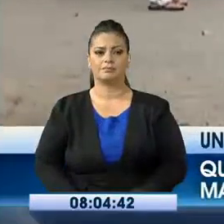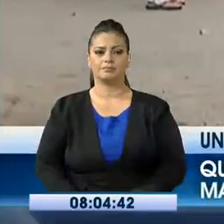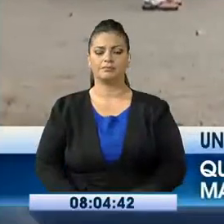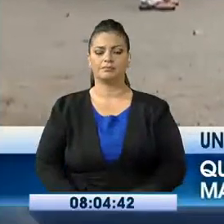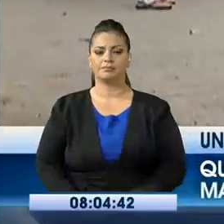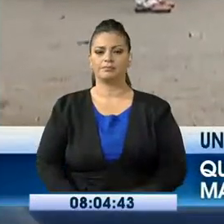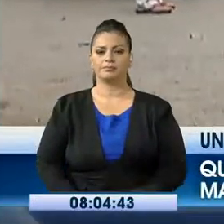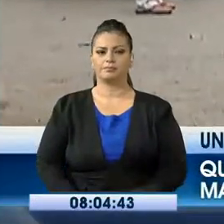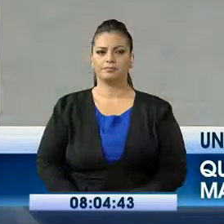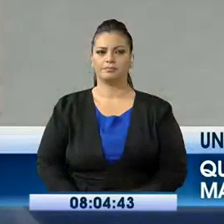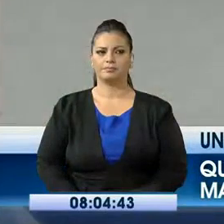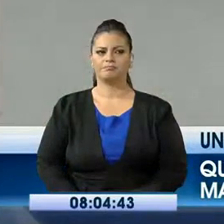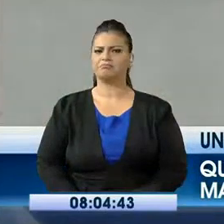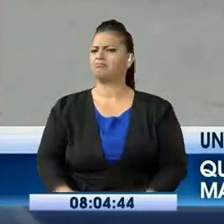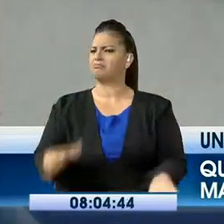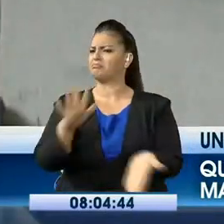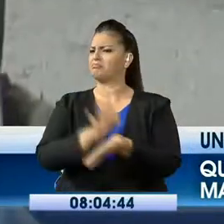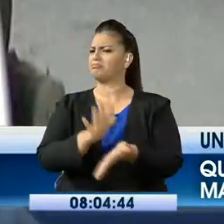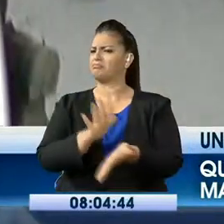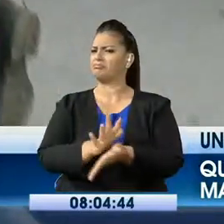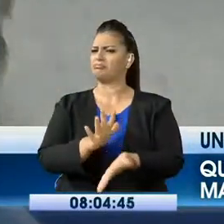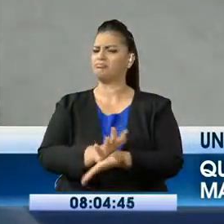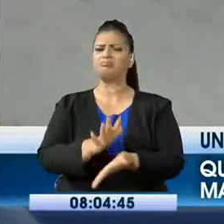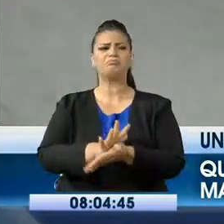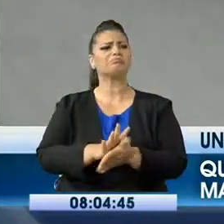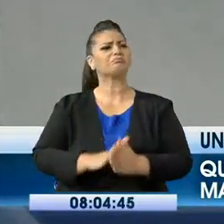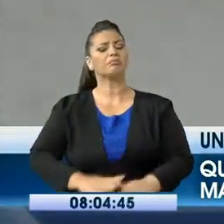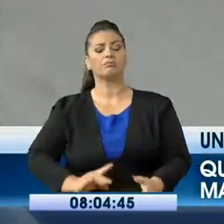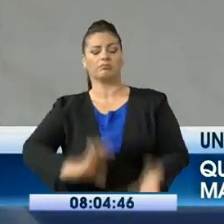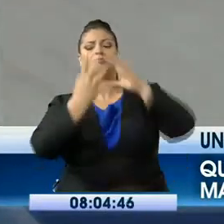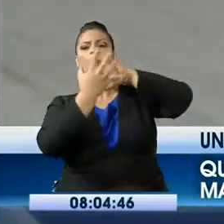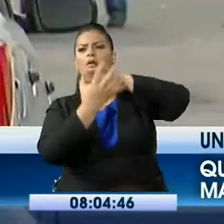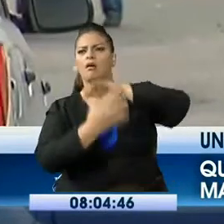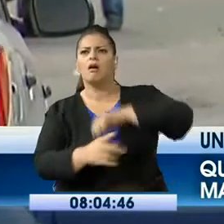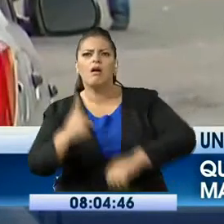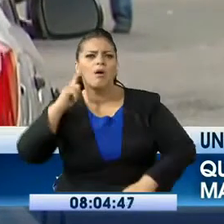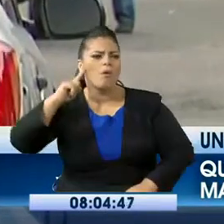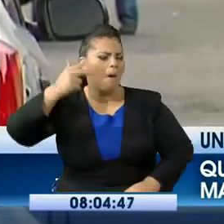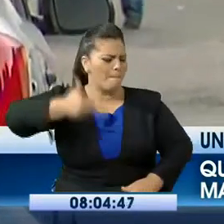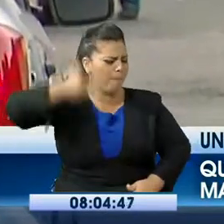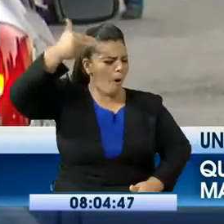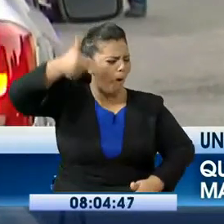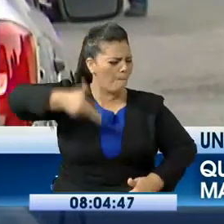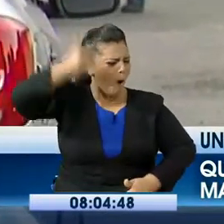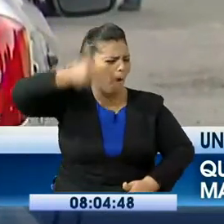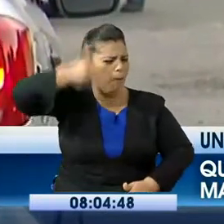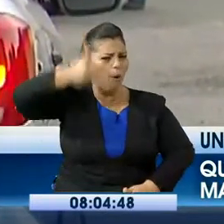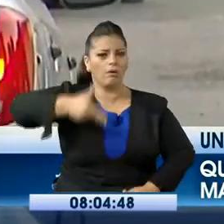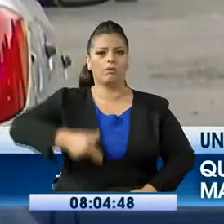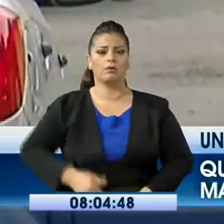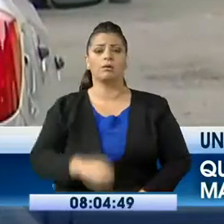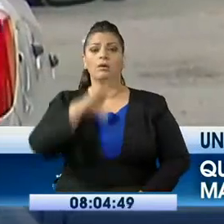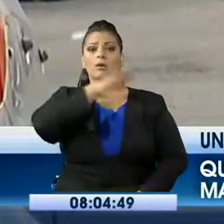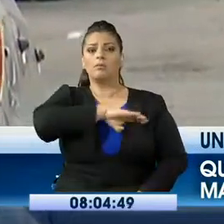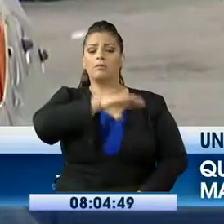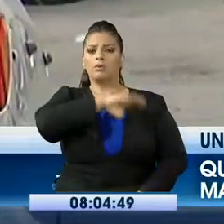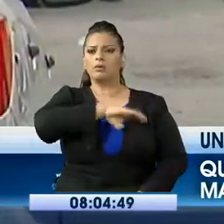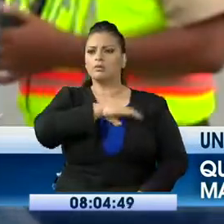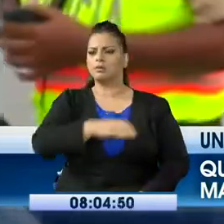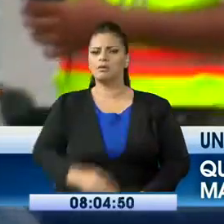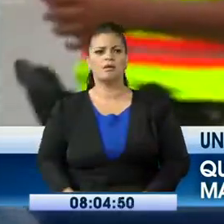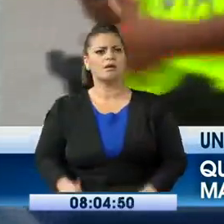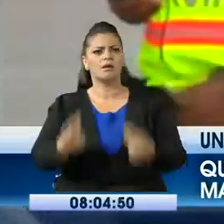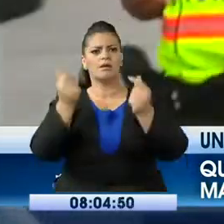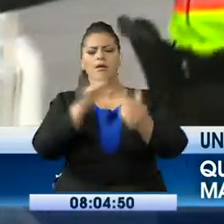de un momento a otro la tranquilidad del sitio se vio interrumpida con el sonido de los disparos y la policia presurosa llegó al lugar